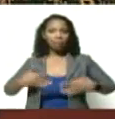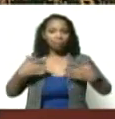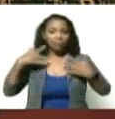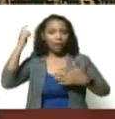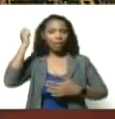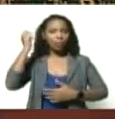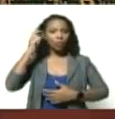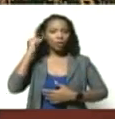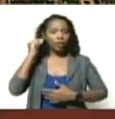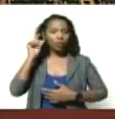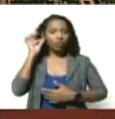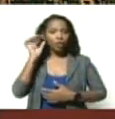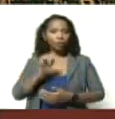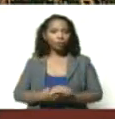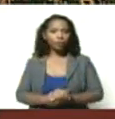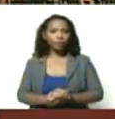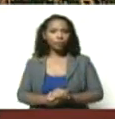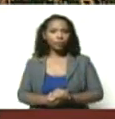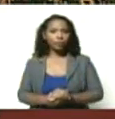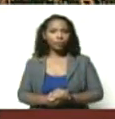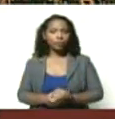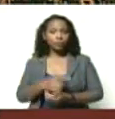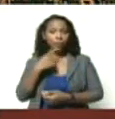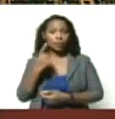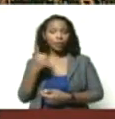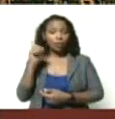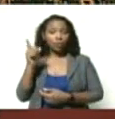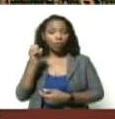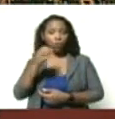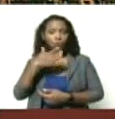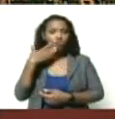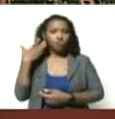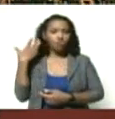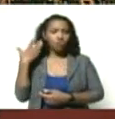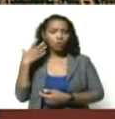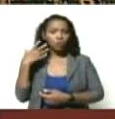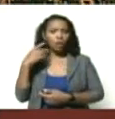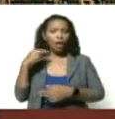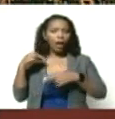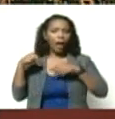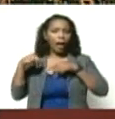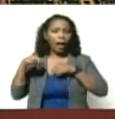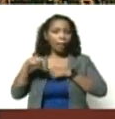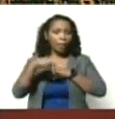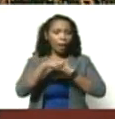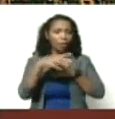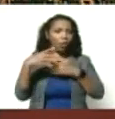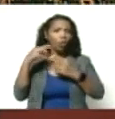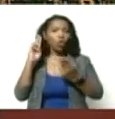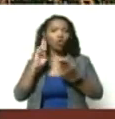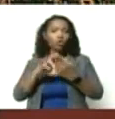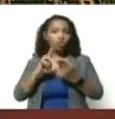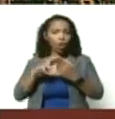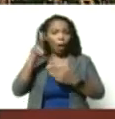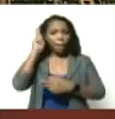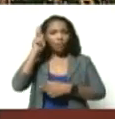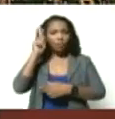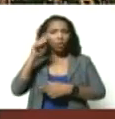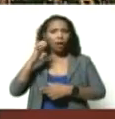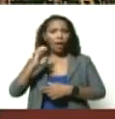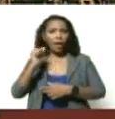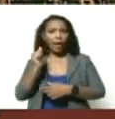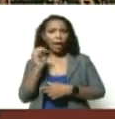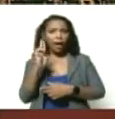diputada Victoria Mata sentenciaba que fue un orgullo haber caminado, haber conocido al profesor